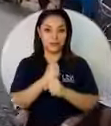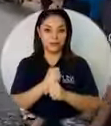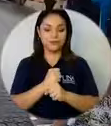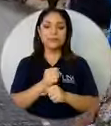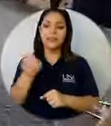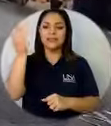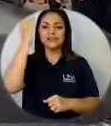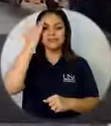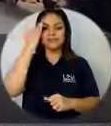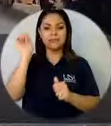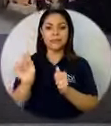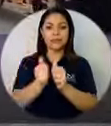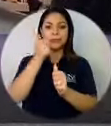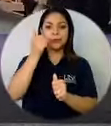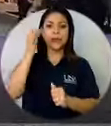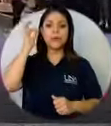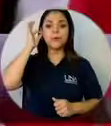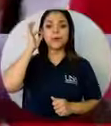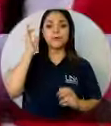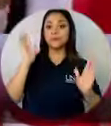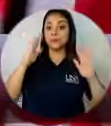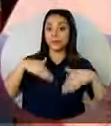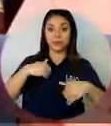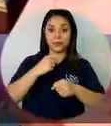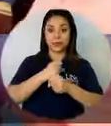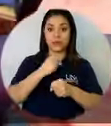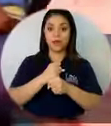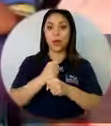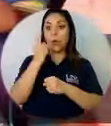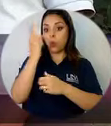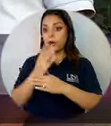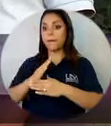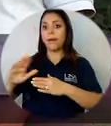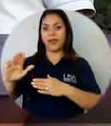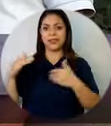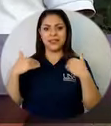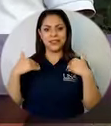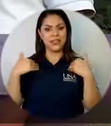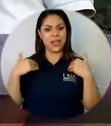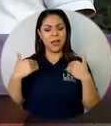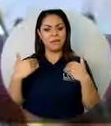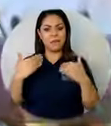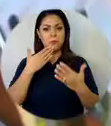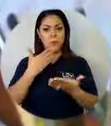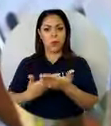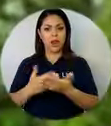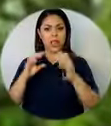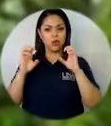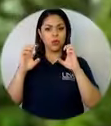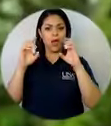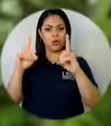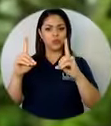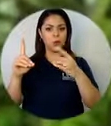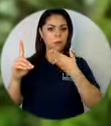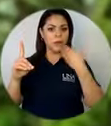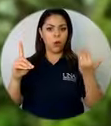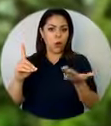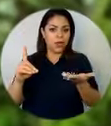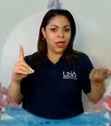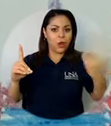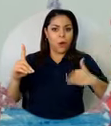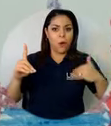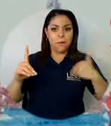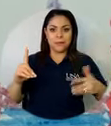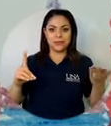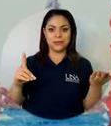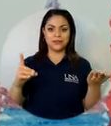de desempleo. Sabemos que la mayoría de las mujeres que estaban desempleadas, una gran parte tenía un mejor perfil educativo que